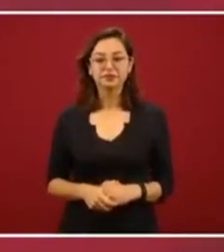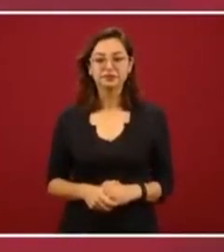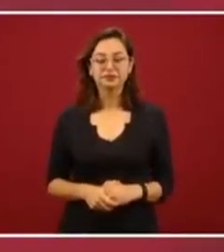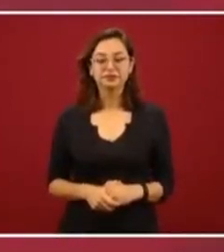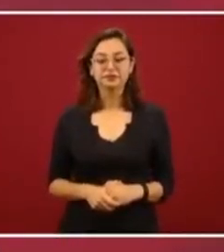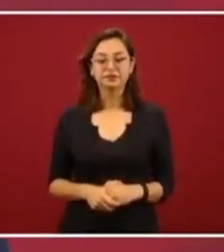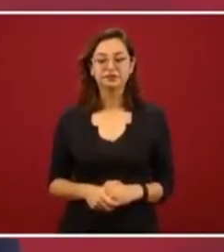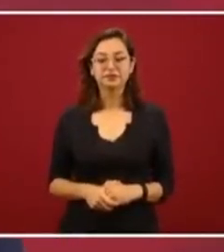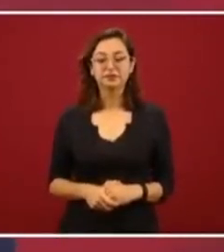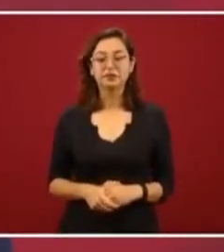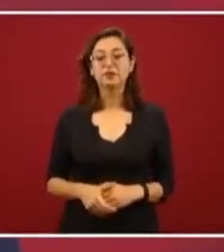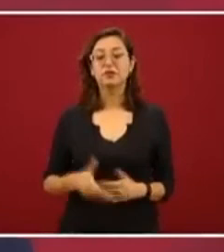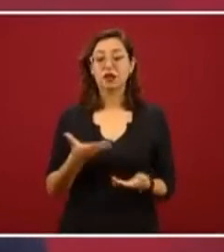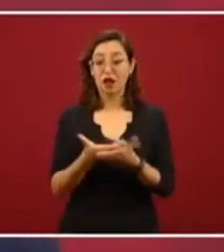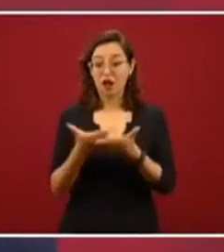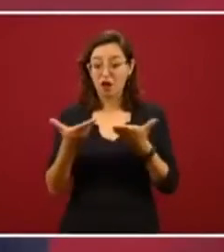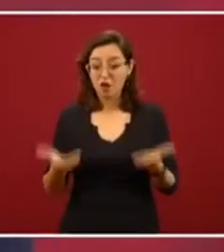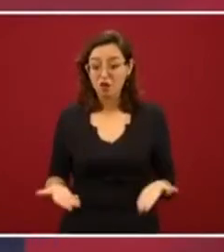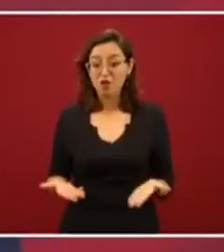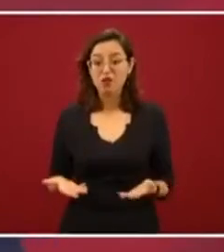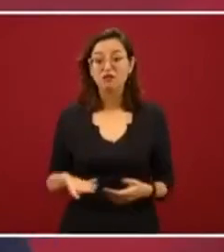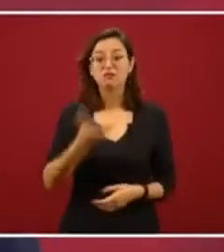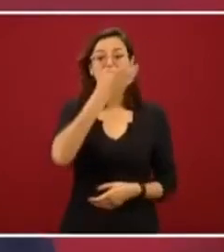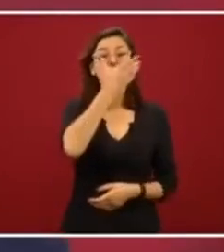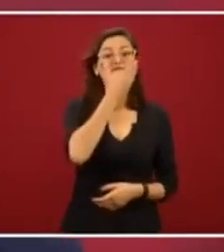De modo que hombres y mujeres,